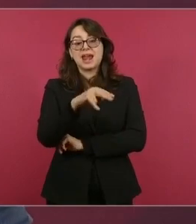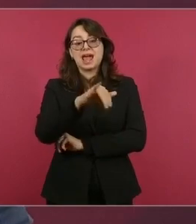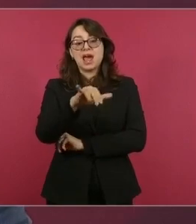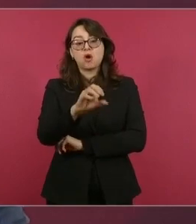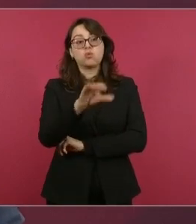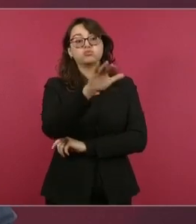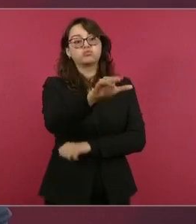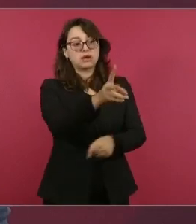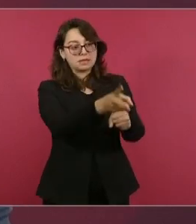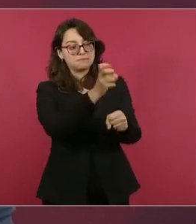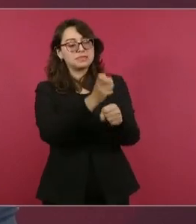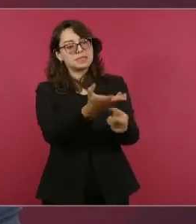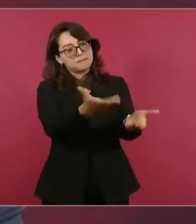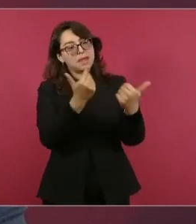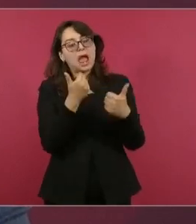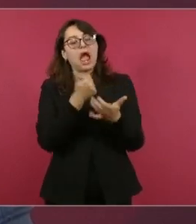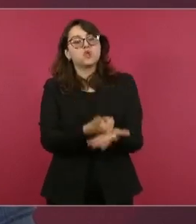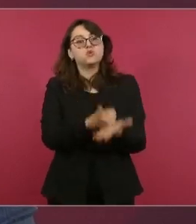Incluso él mismo